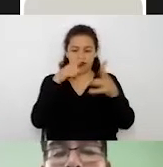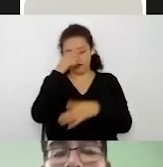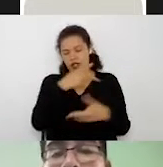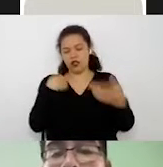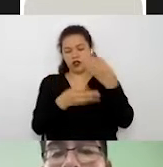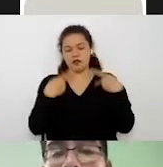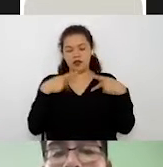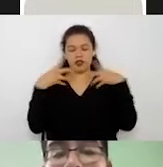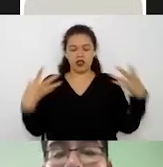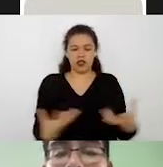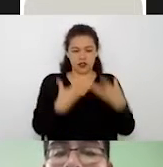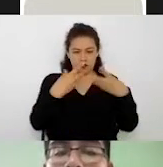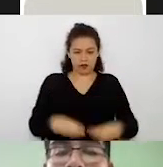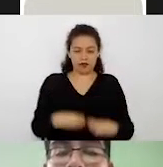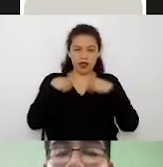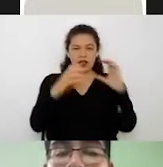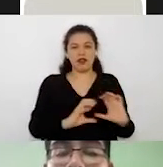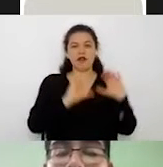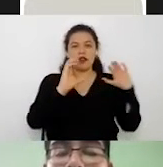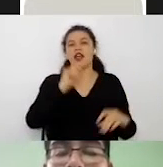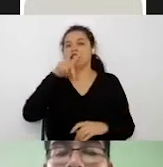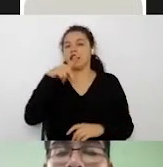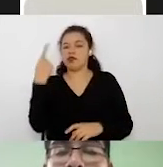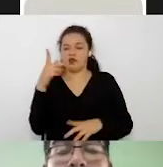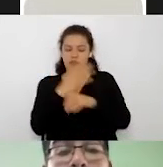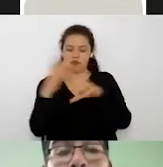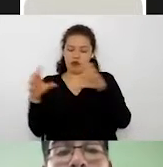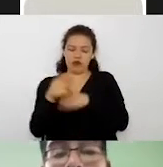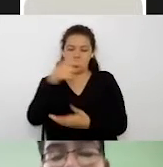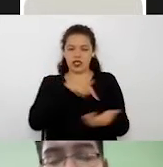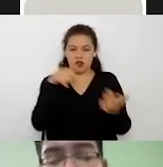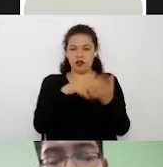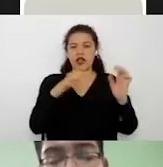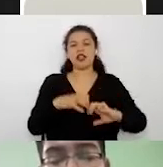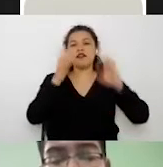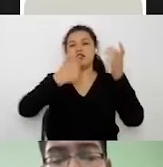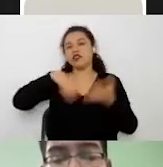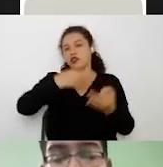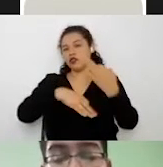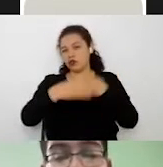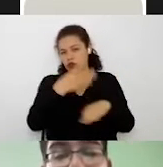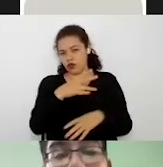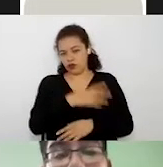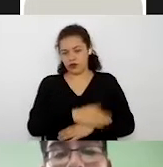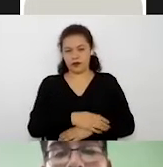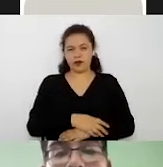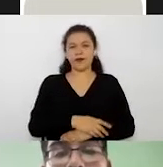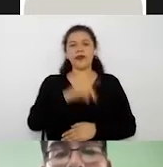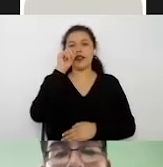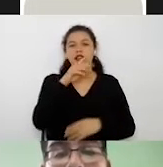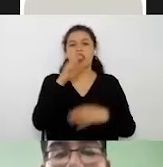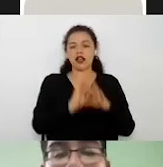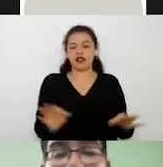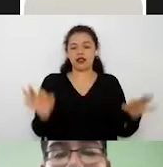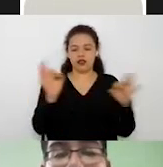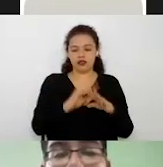los bienes de las personas que nos encontramos en el inmueble. Entonces, es importante que